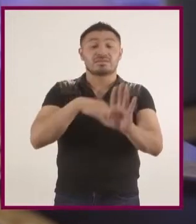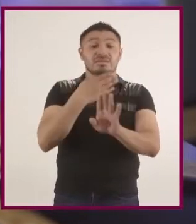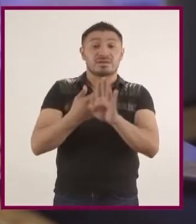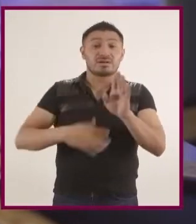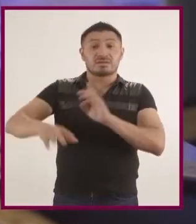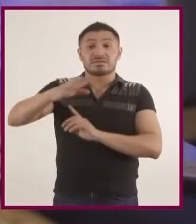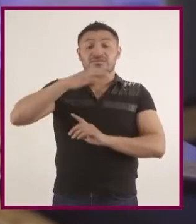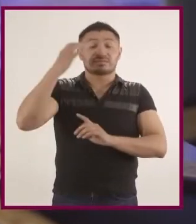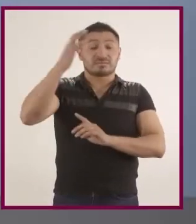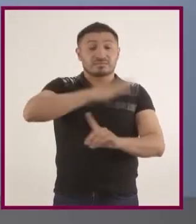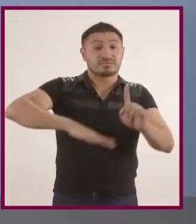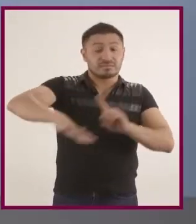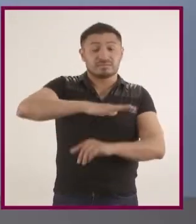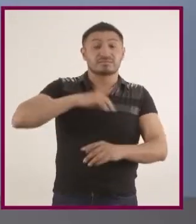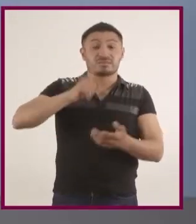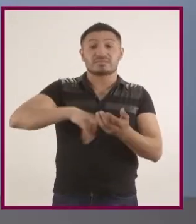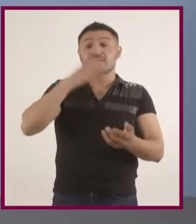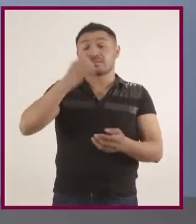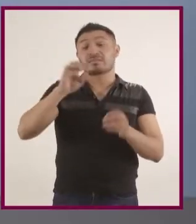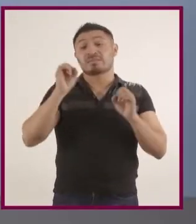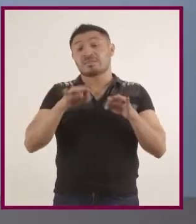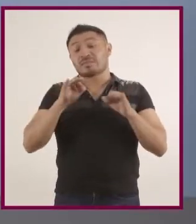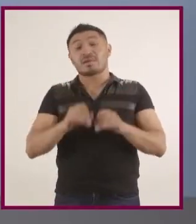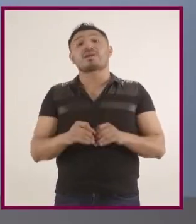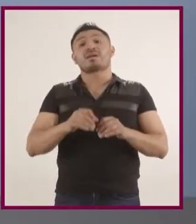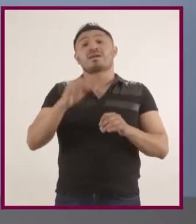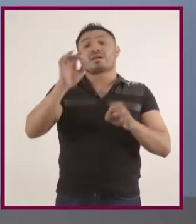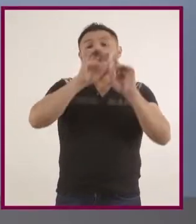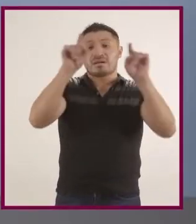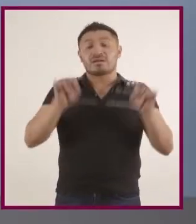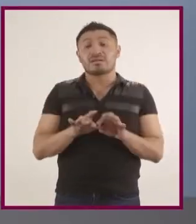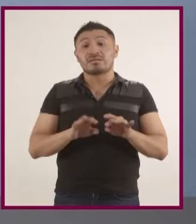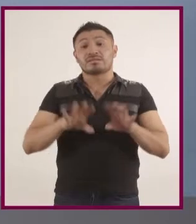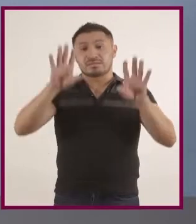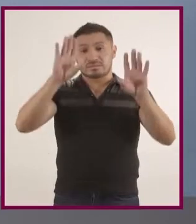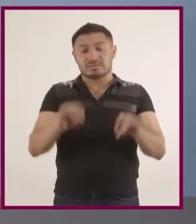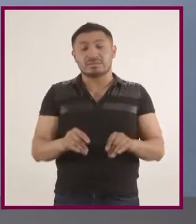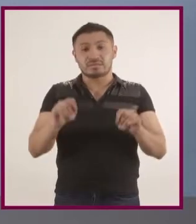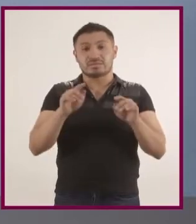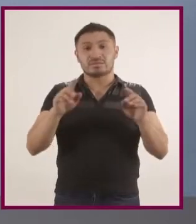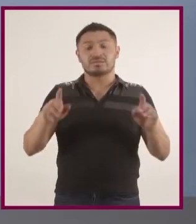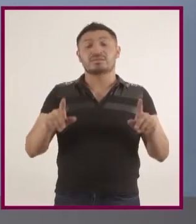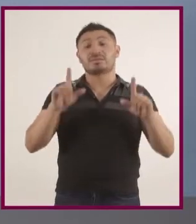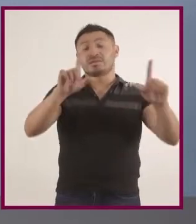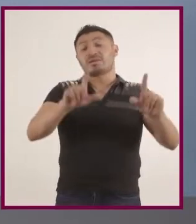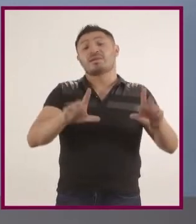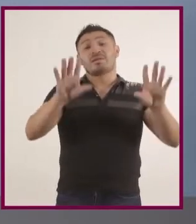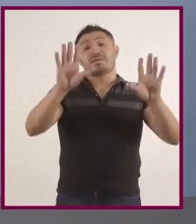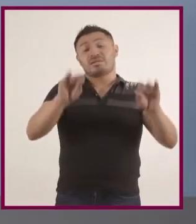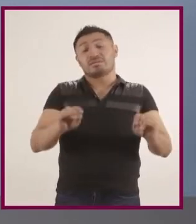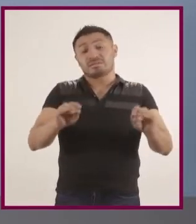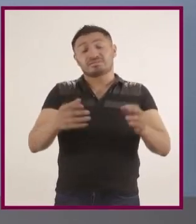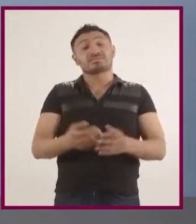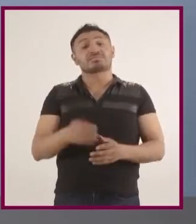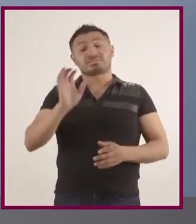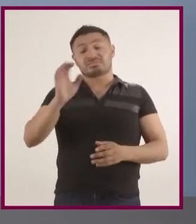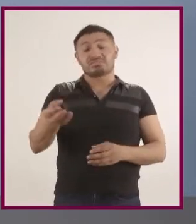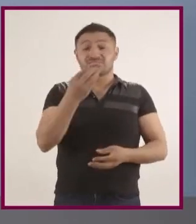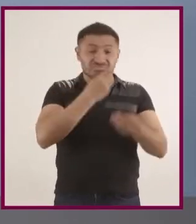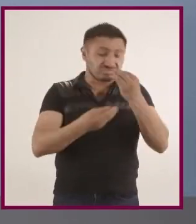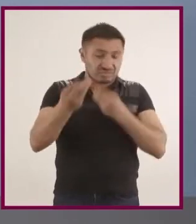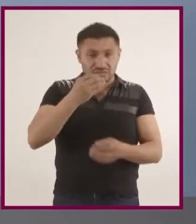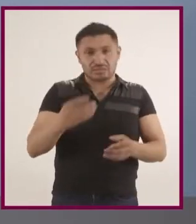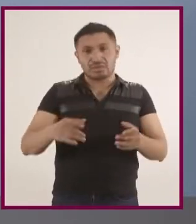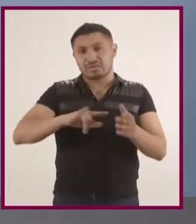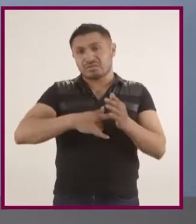escuelas o en las oficinas Apagar las computadoras o las pantallas al menos durante el almuerzo y al final de la jornada laboral se